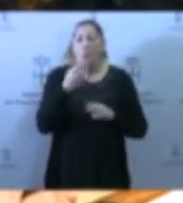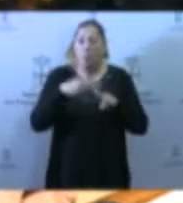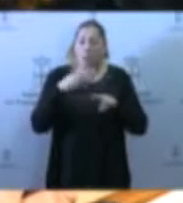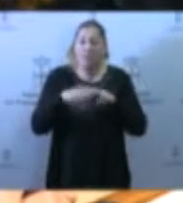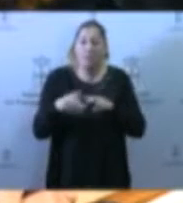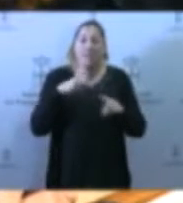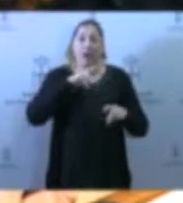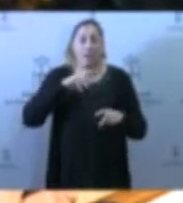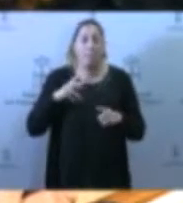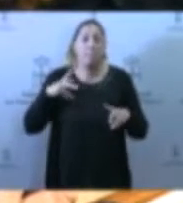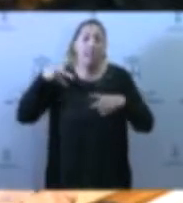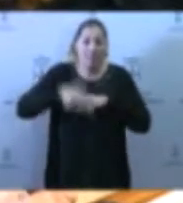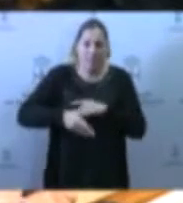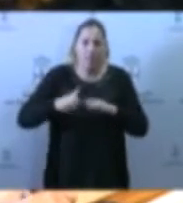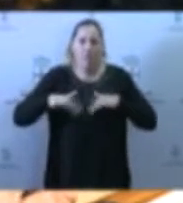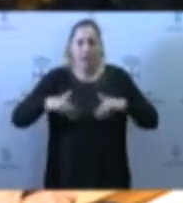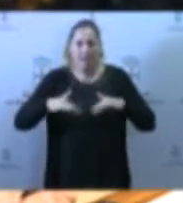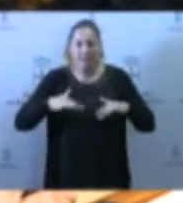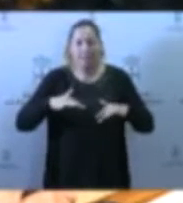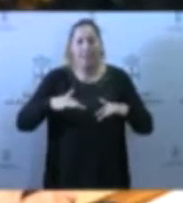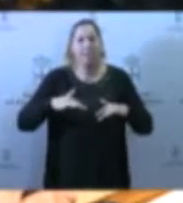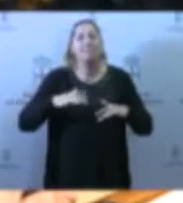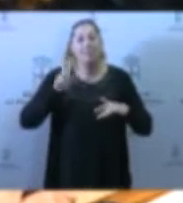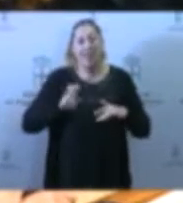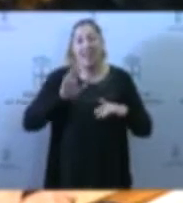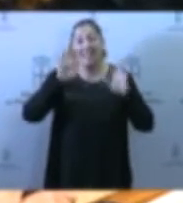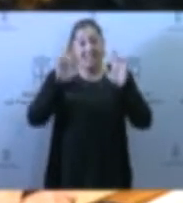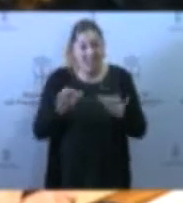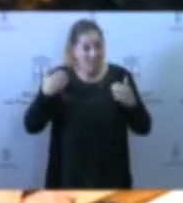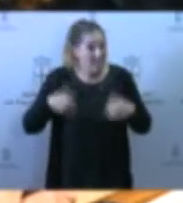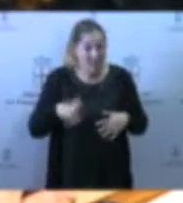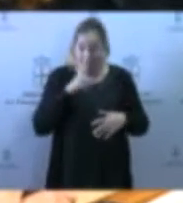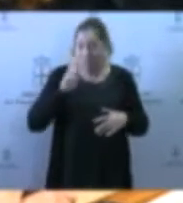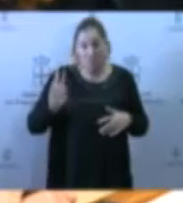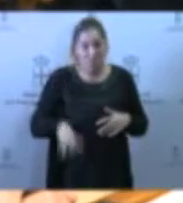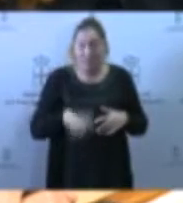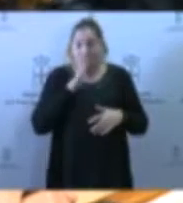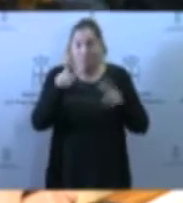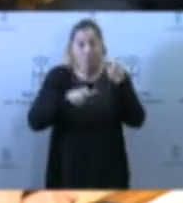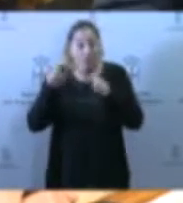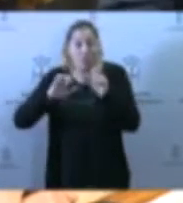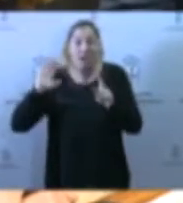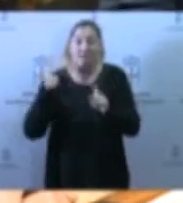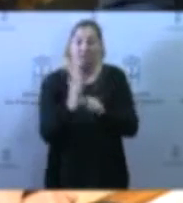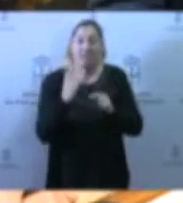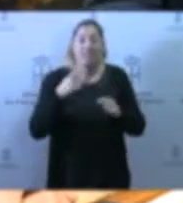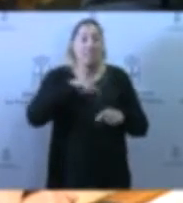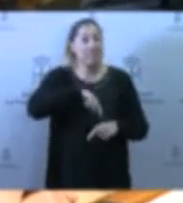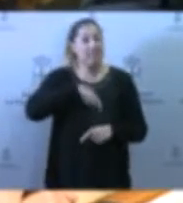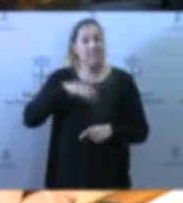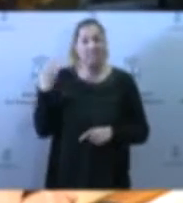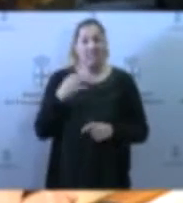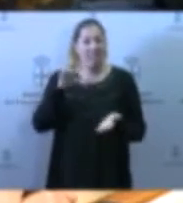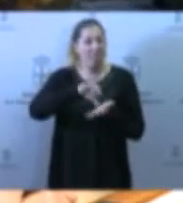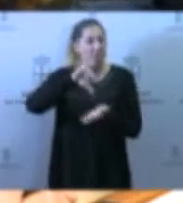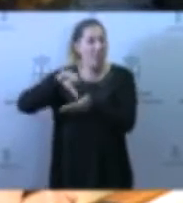activa, una vez que empieza a caer la nieve del cielo ya va a ser tarde. La ayuda siempre va a llegar a destiempo para las personas afectadas, que probablemente van a sentirse ciudadanía